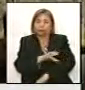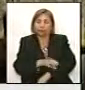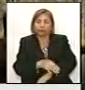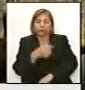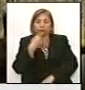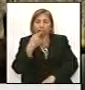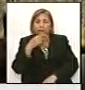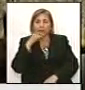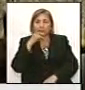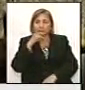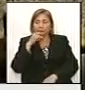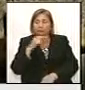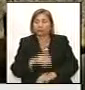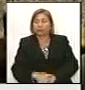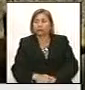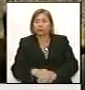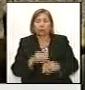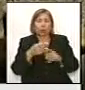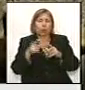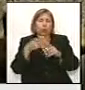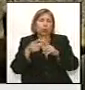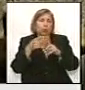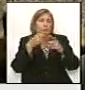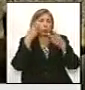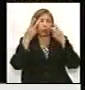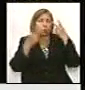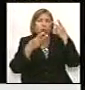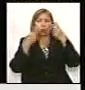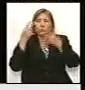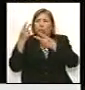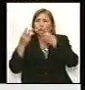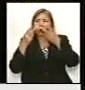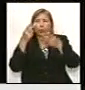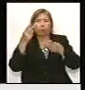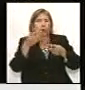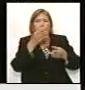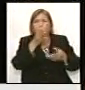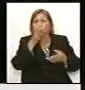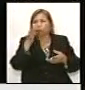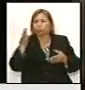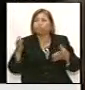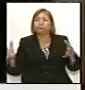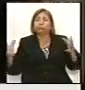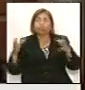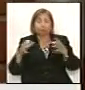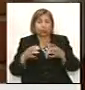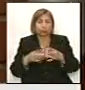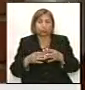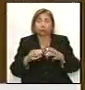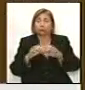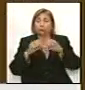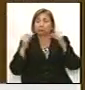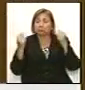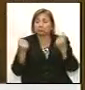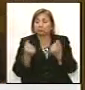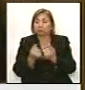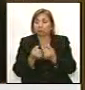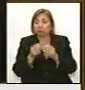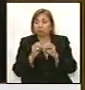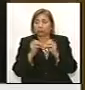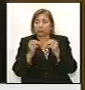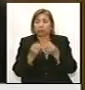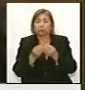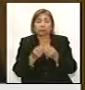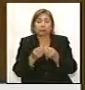de realizar estas visitas inopinadas, se desarrolló una audiencia pública descentralizada en Cajamarca, organizada por